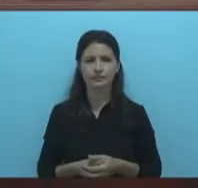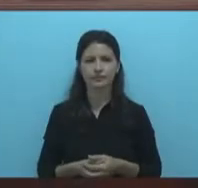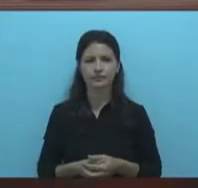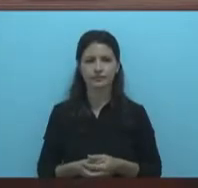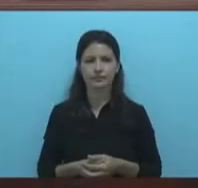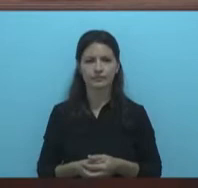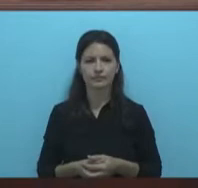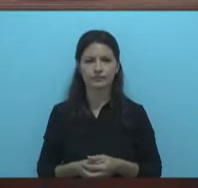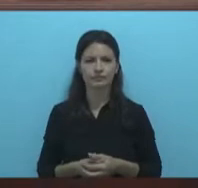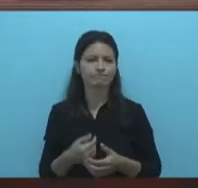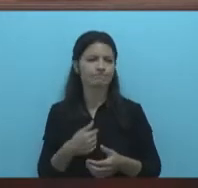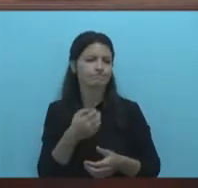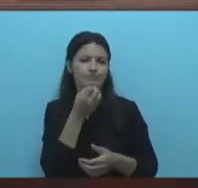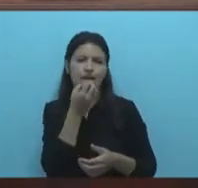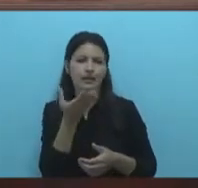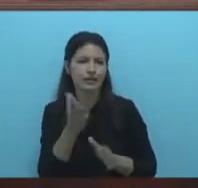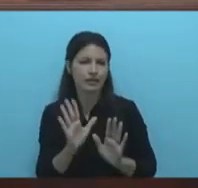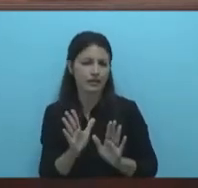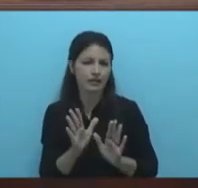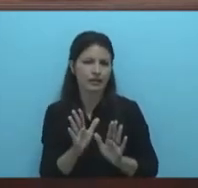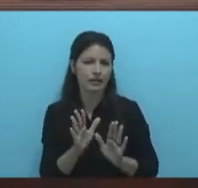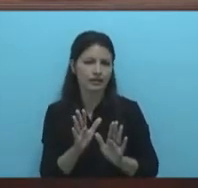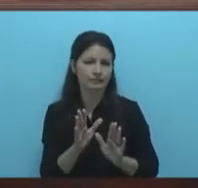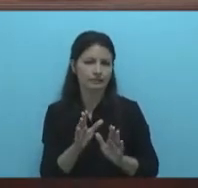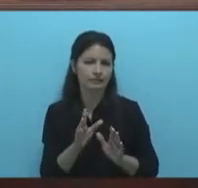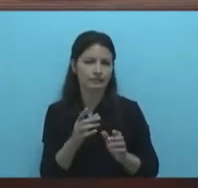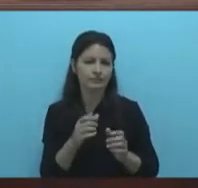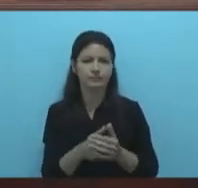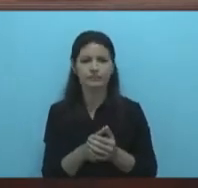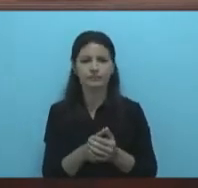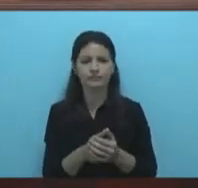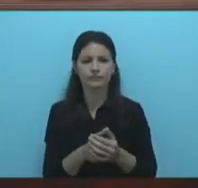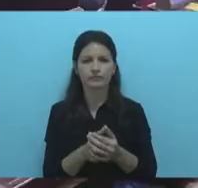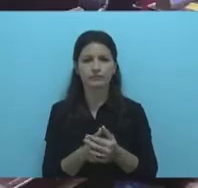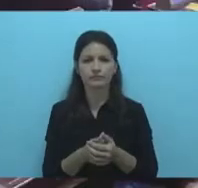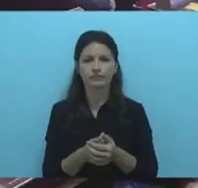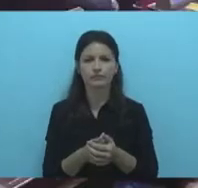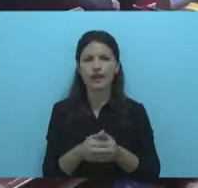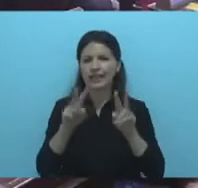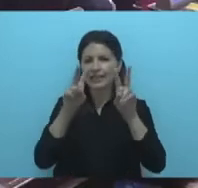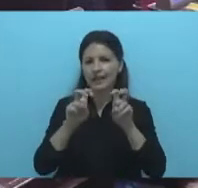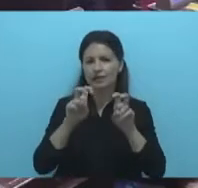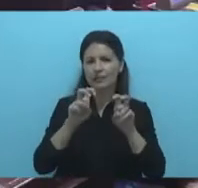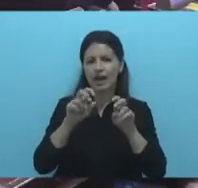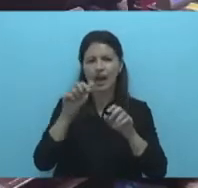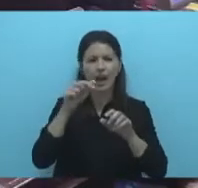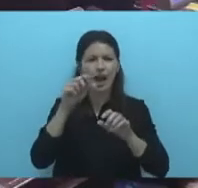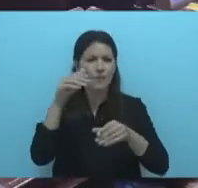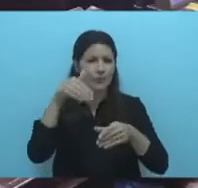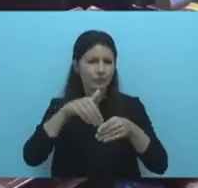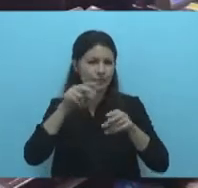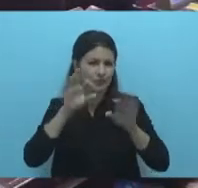Tengo que hacer un par de aclaraciones a lo que dijo el diputado Giustiniani con respecto a lo que se está aprobando en este